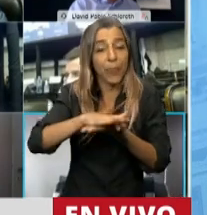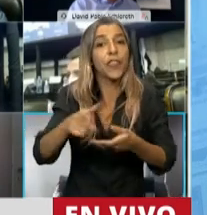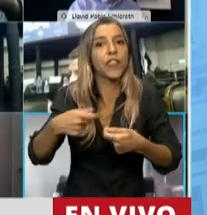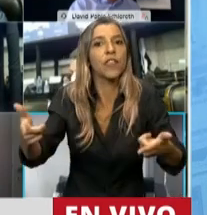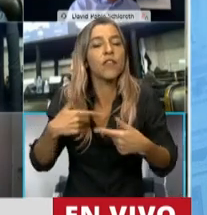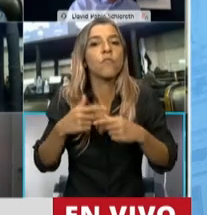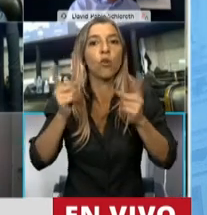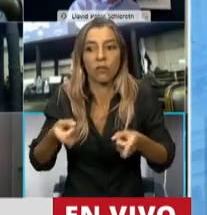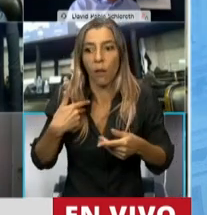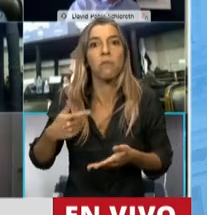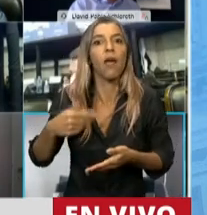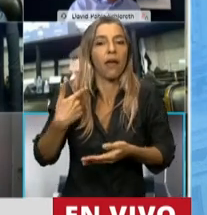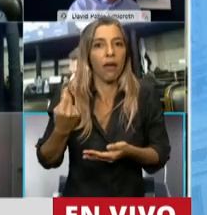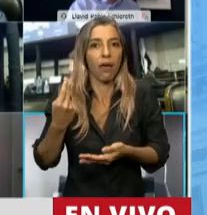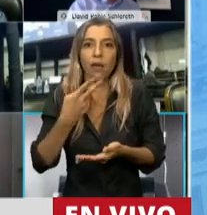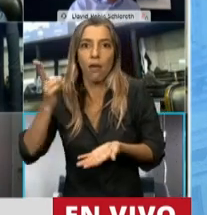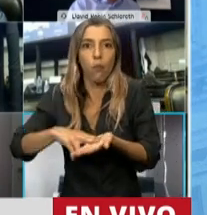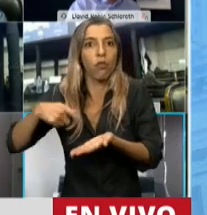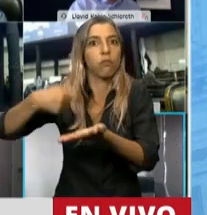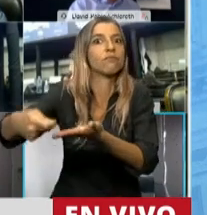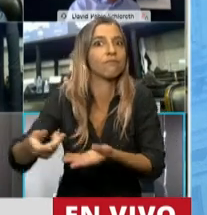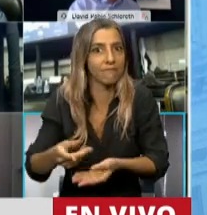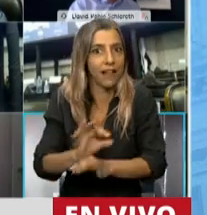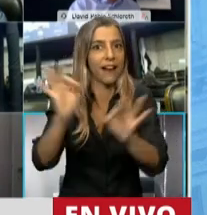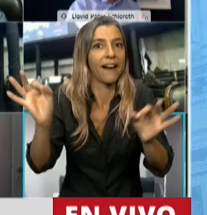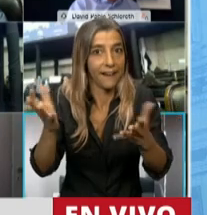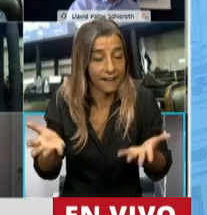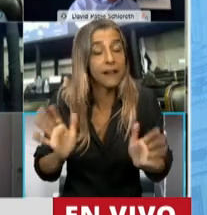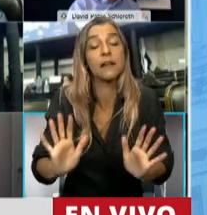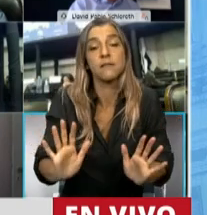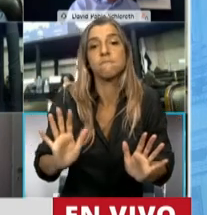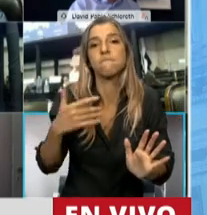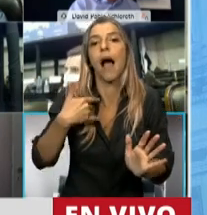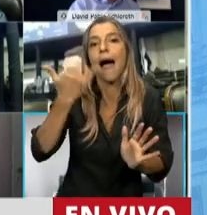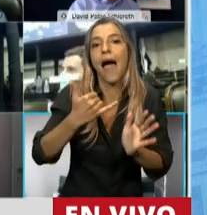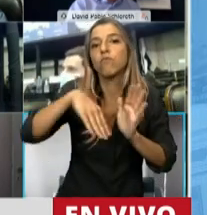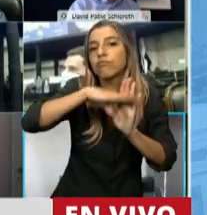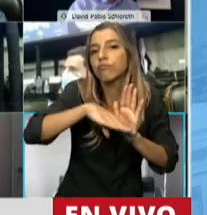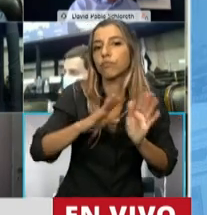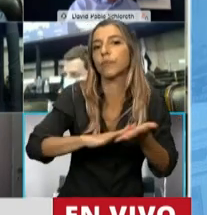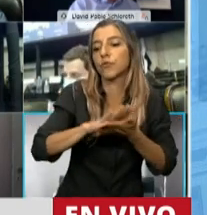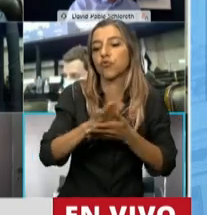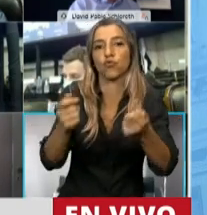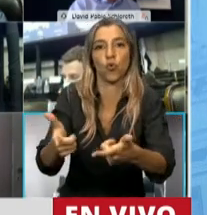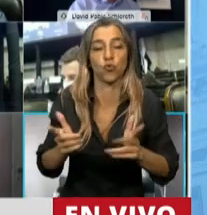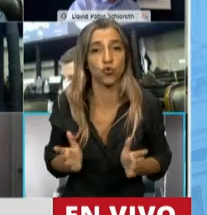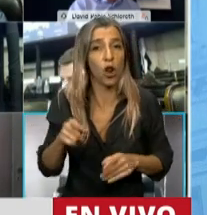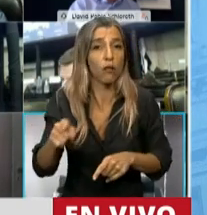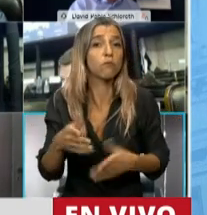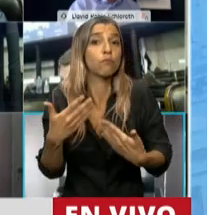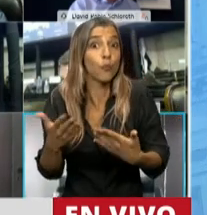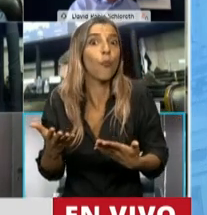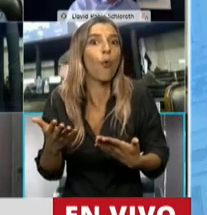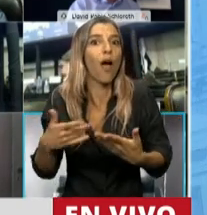de los aportes patronales de los jardines. Esto además sería una solución concreta para miles de familias que necesitan que